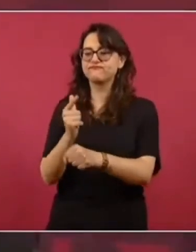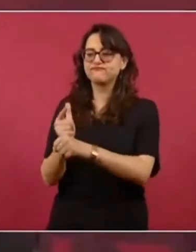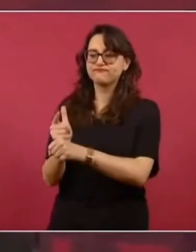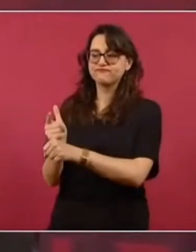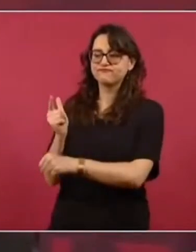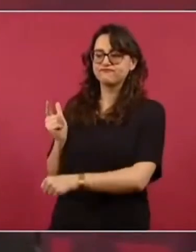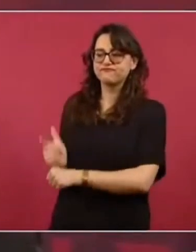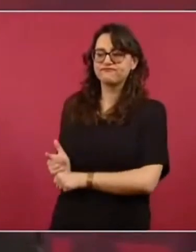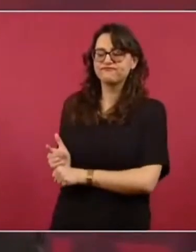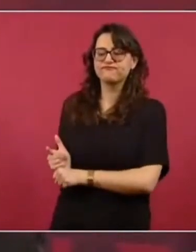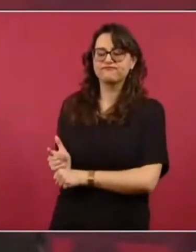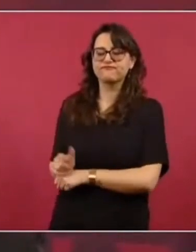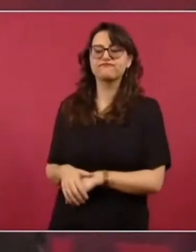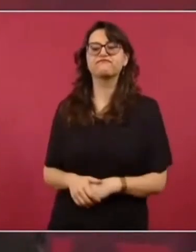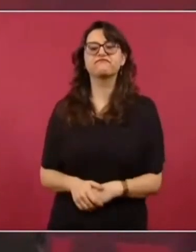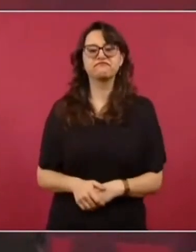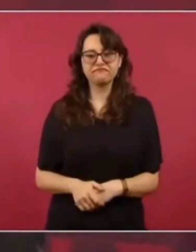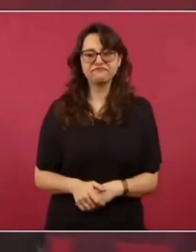desde